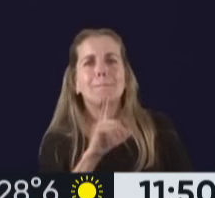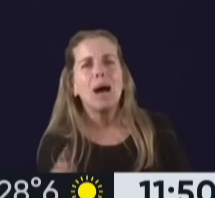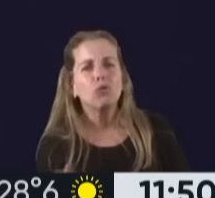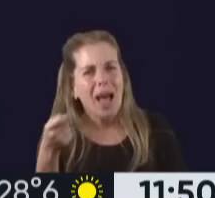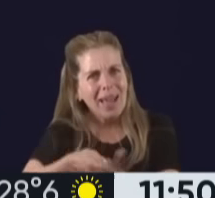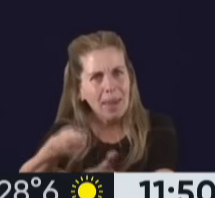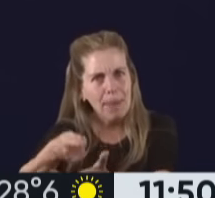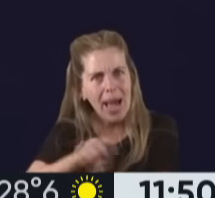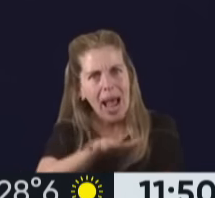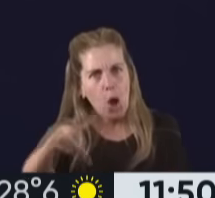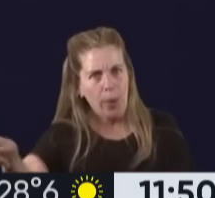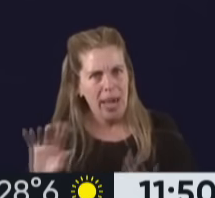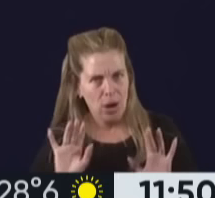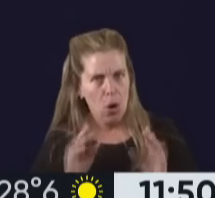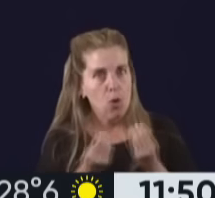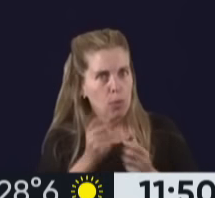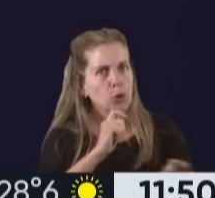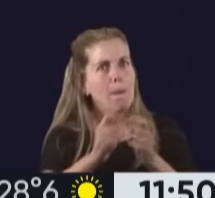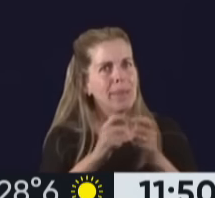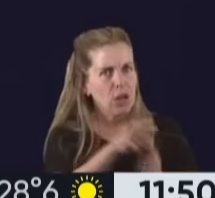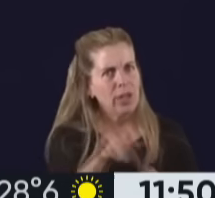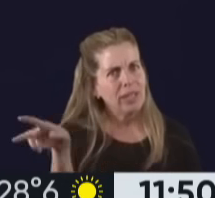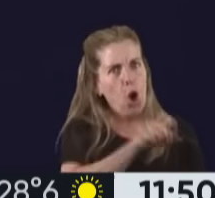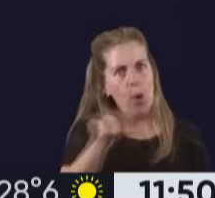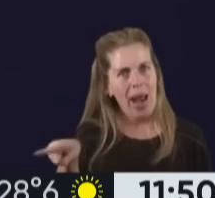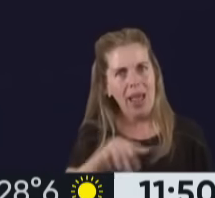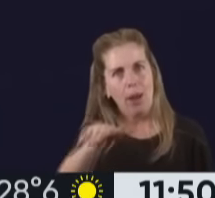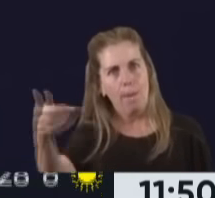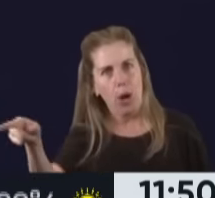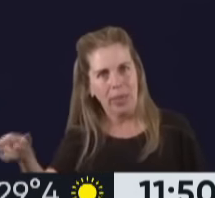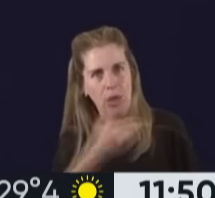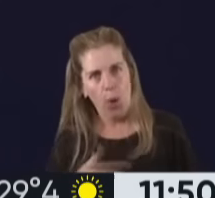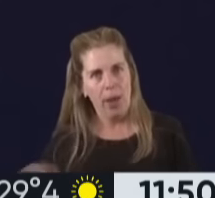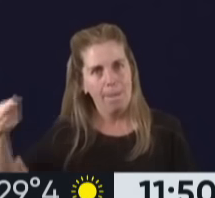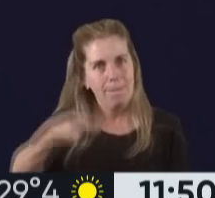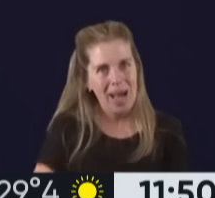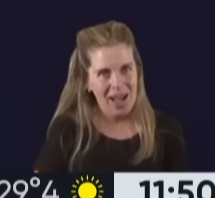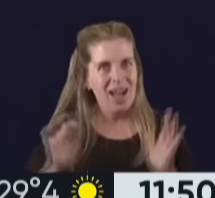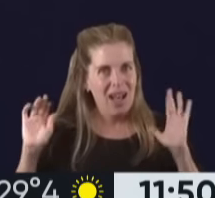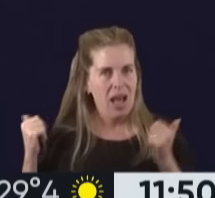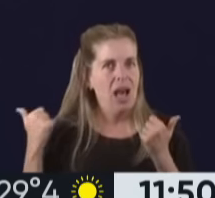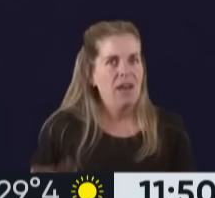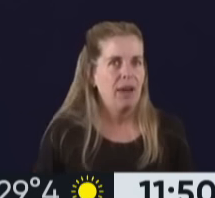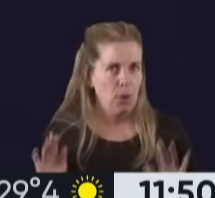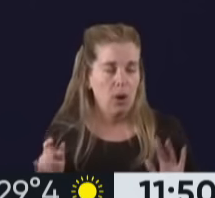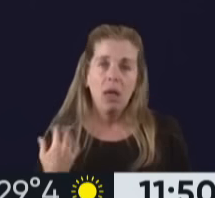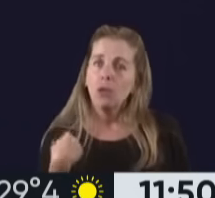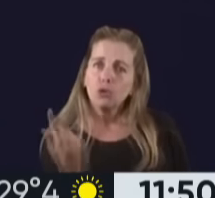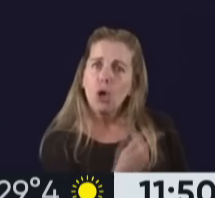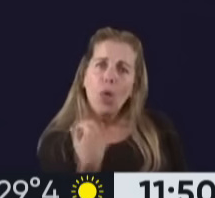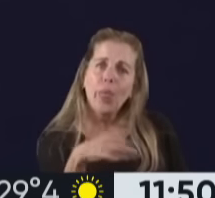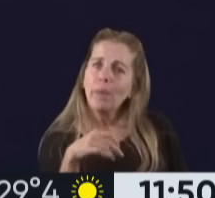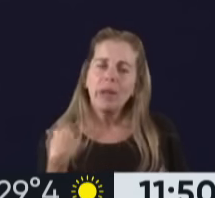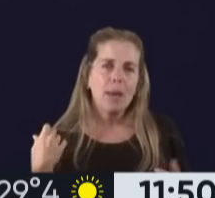están acá sentados, reciben pauta del gobierno de la provincia de Buenos Aires. Bueno, tendríamos que todos estar del mismo lado pidiendo que el gobierno de la provincia de Buenos Aires,